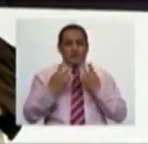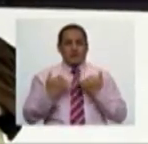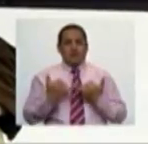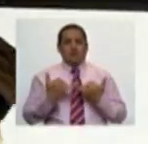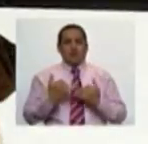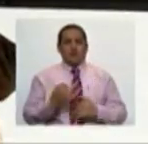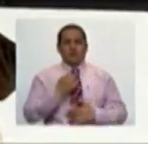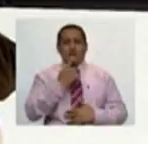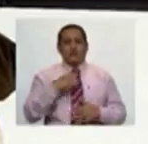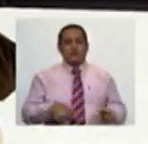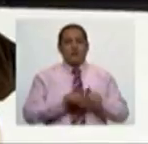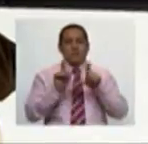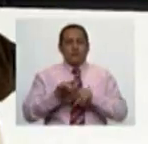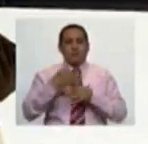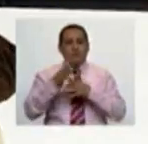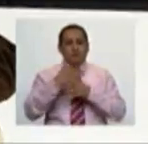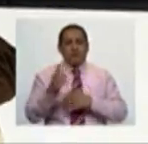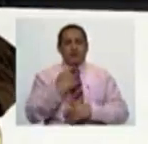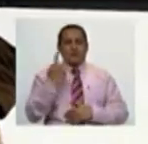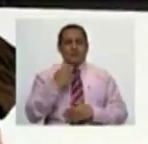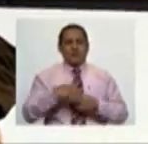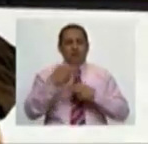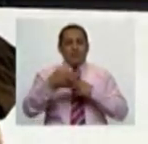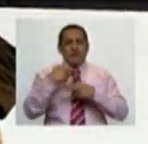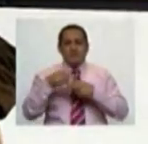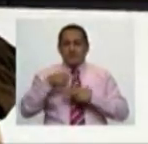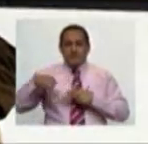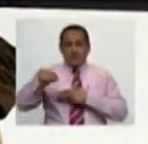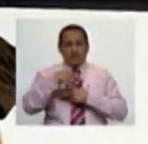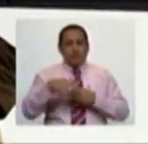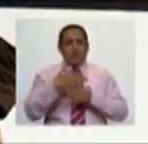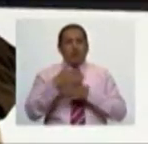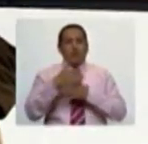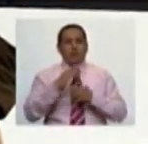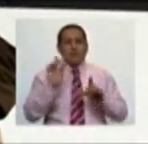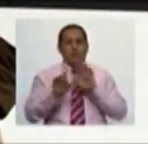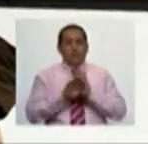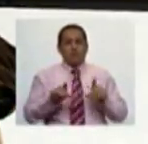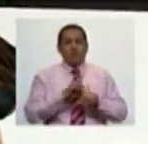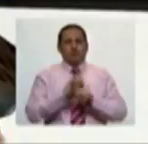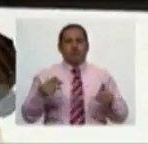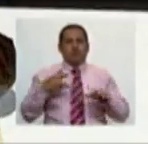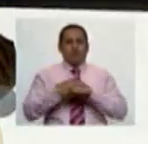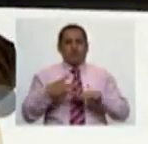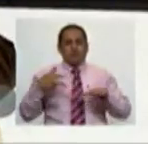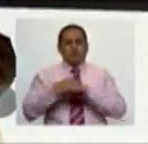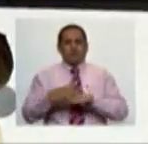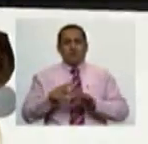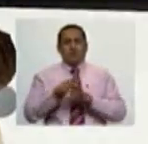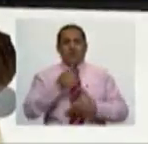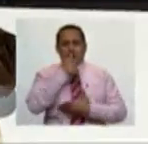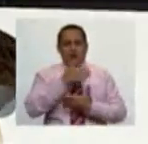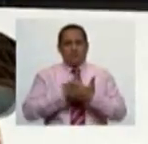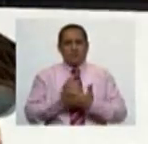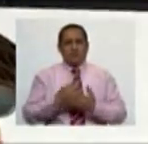de eso más bien una participación activa de los vecinos para colaborar y más bien no poner trabas